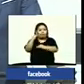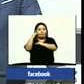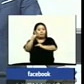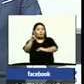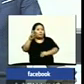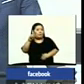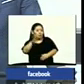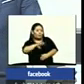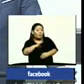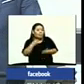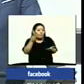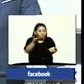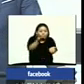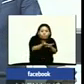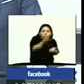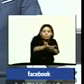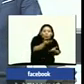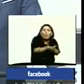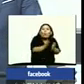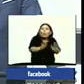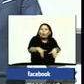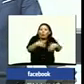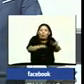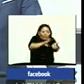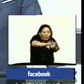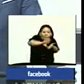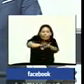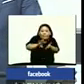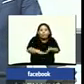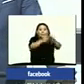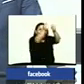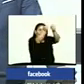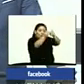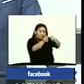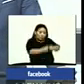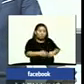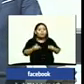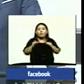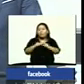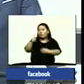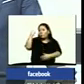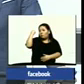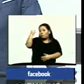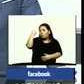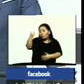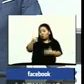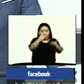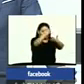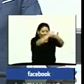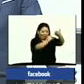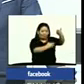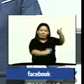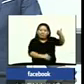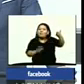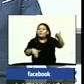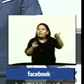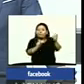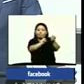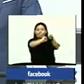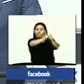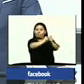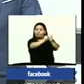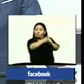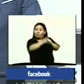presentar su plan de gastos para el año que sigue. Datos importantes que se desprenden de este proyecto son los cambios